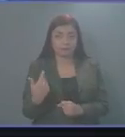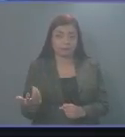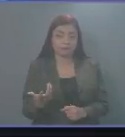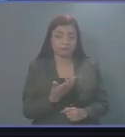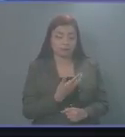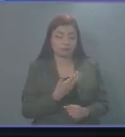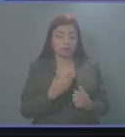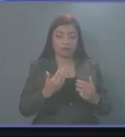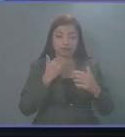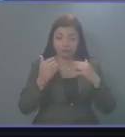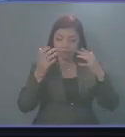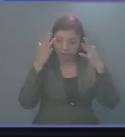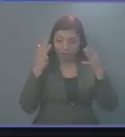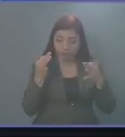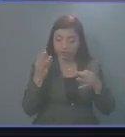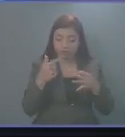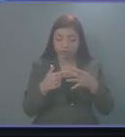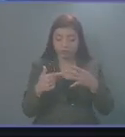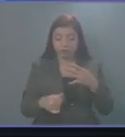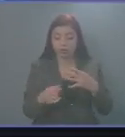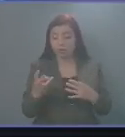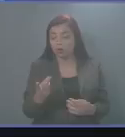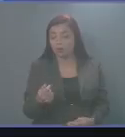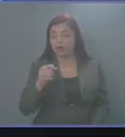en el Decreto Legislativo número